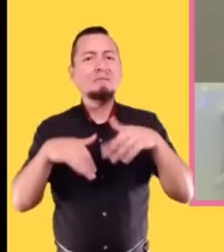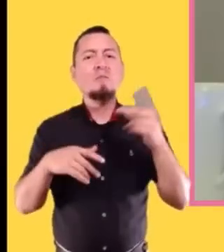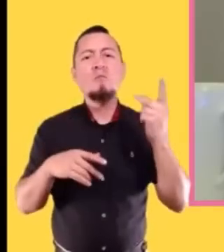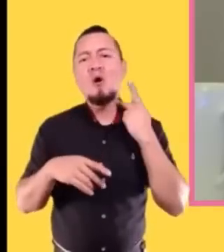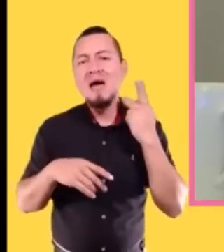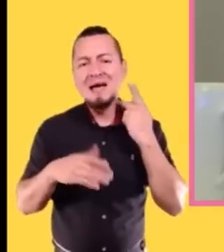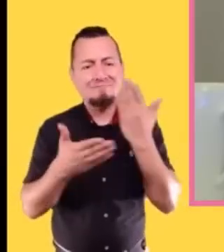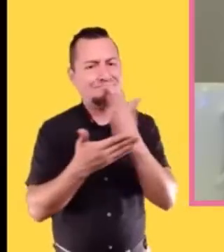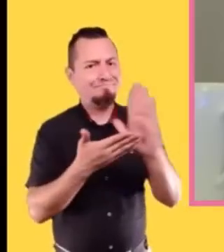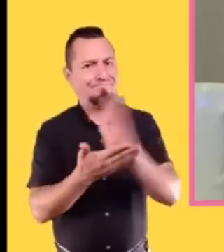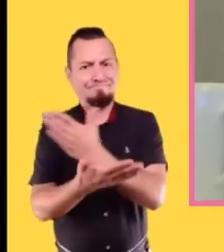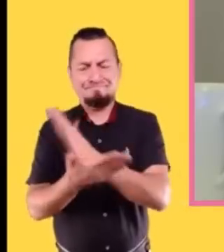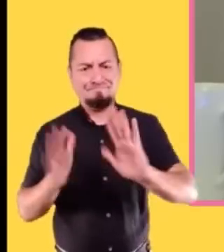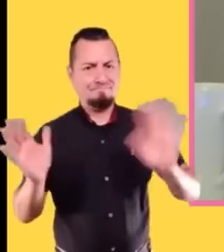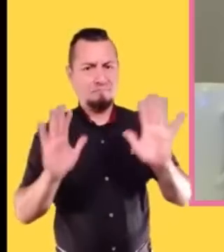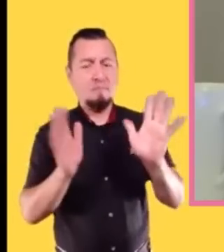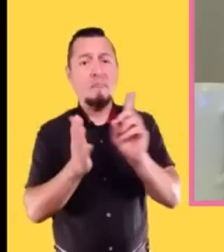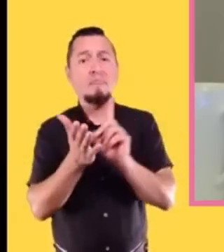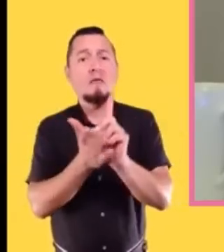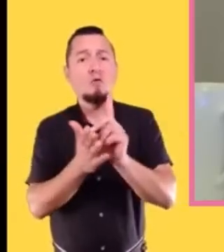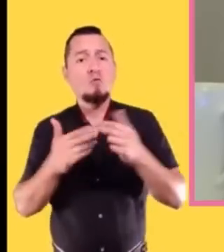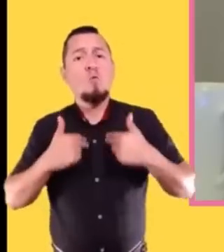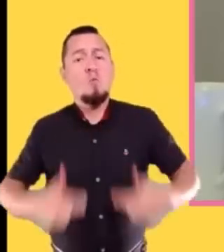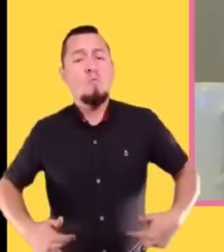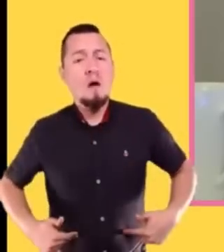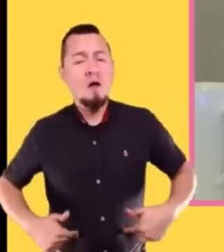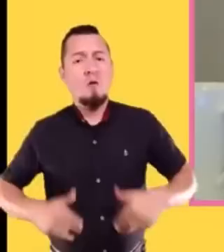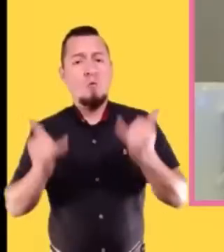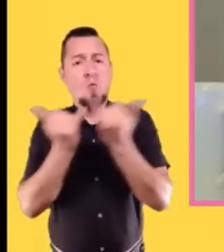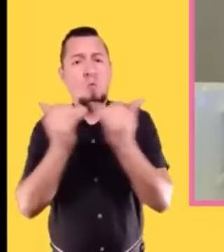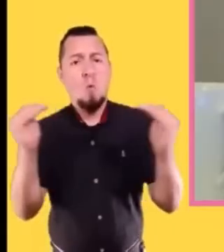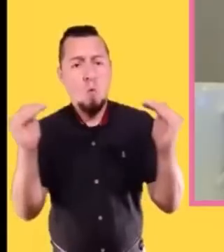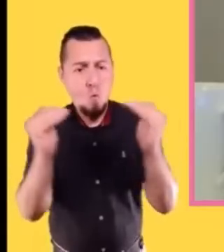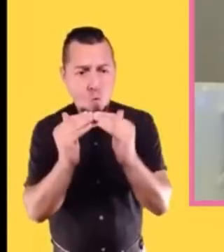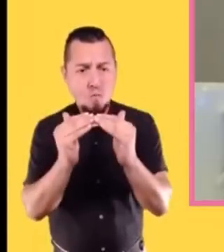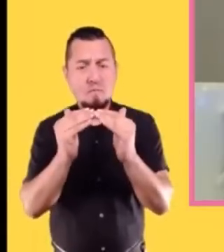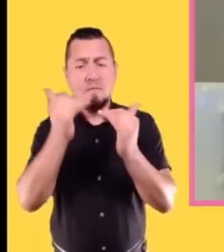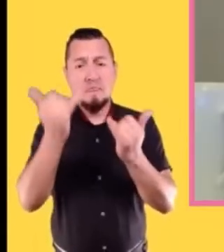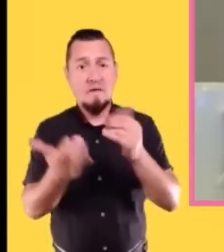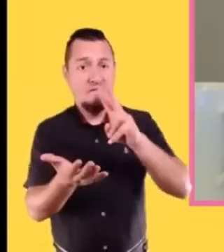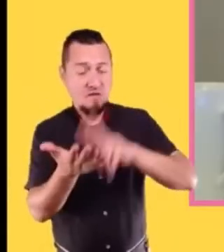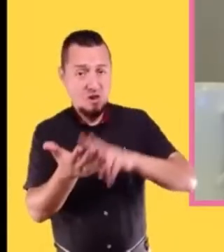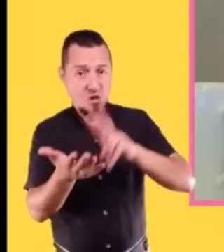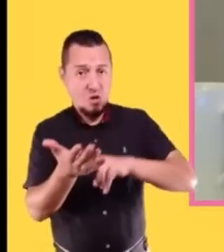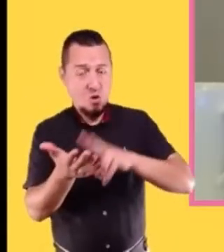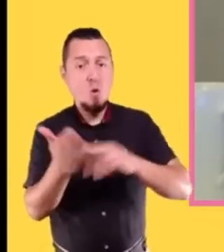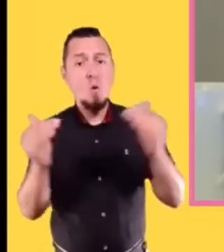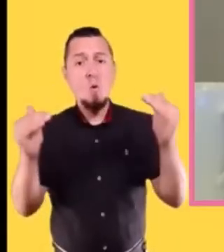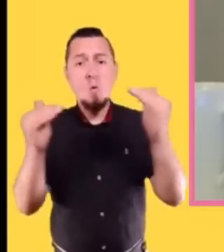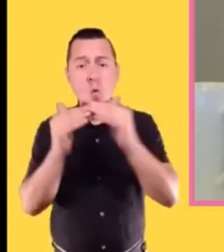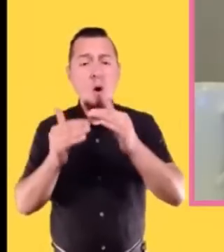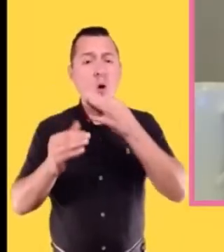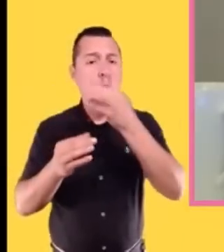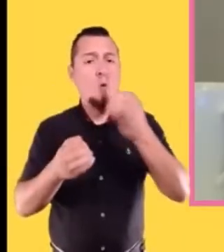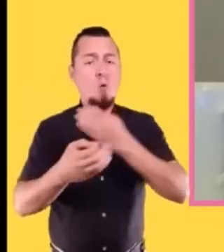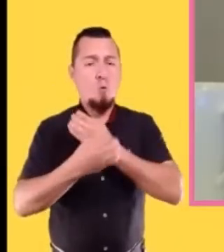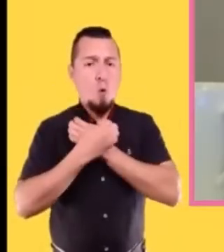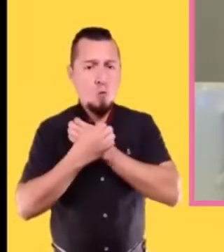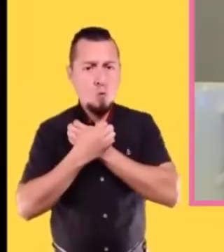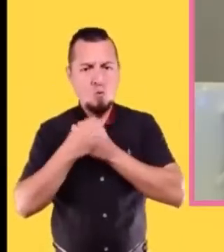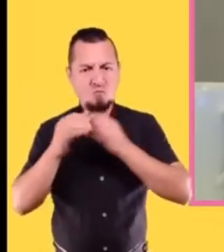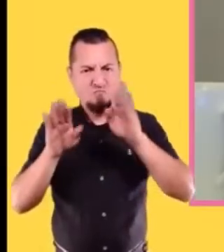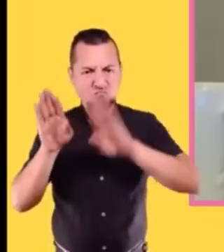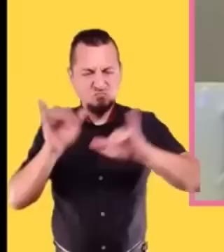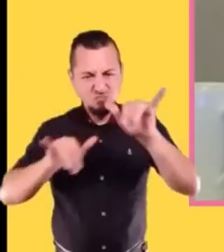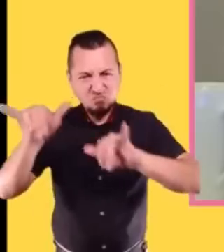derechos humanos, las libertades, la igualdad sustantiva y valores, al igual que el fomento a la educación de carácter científico. Esto